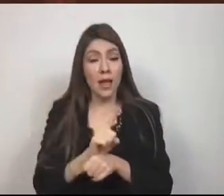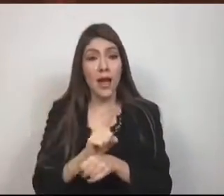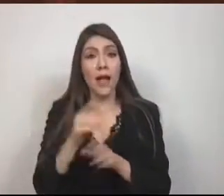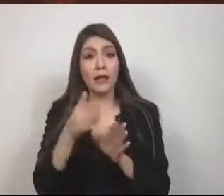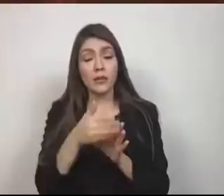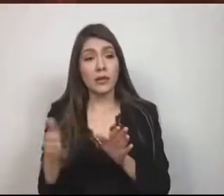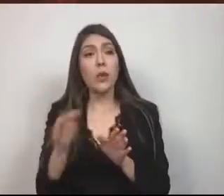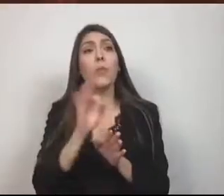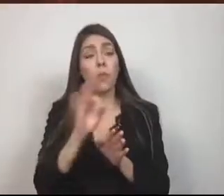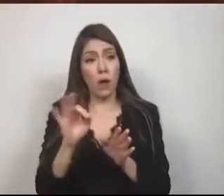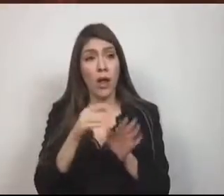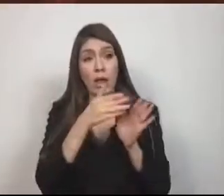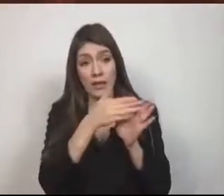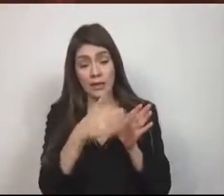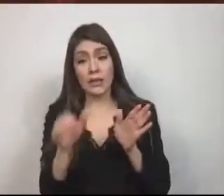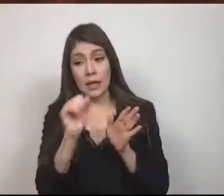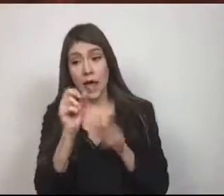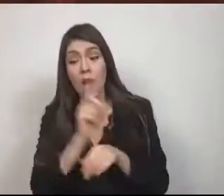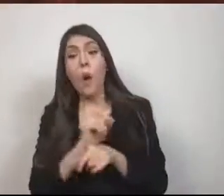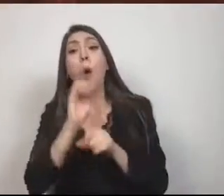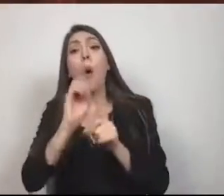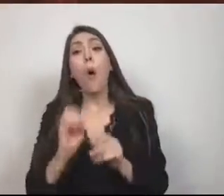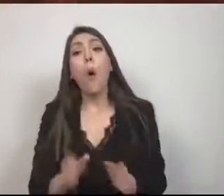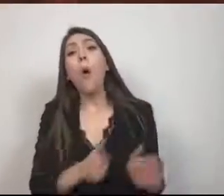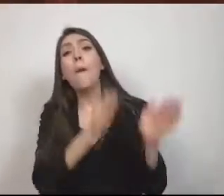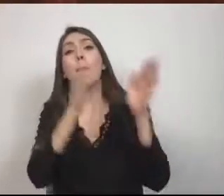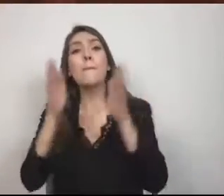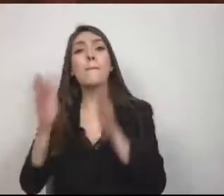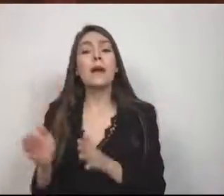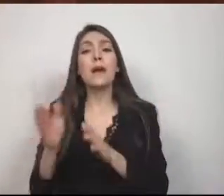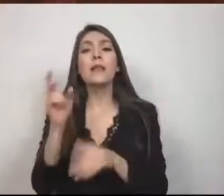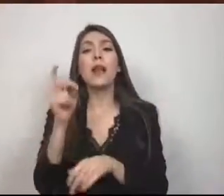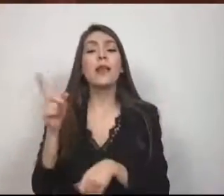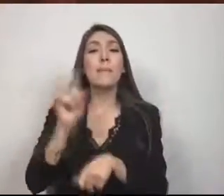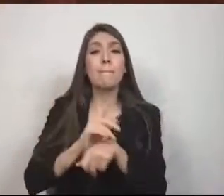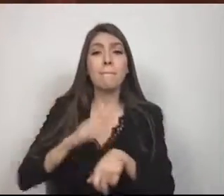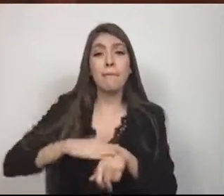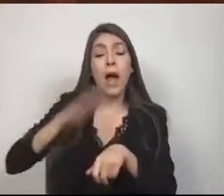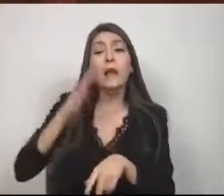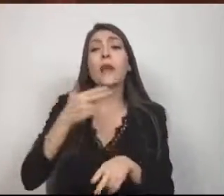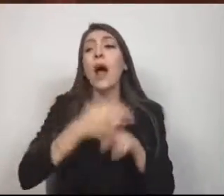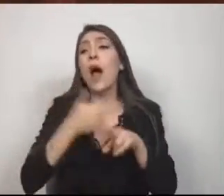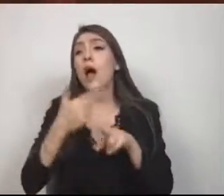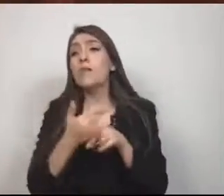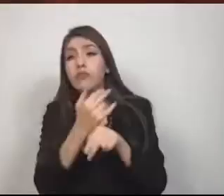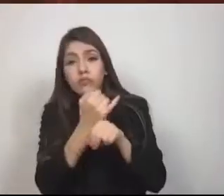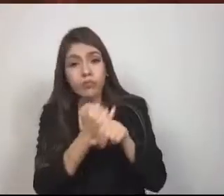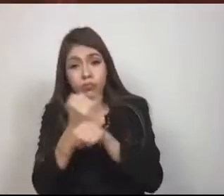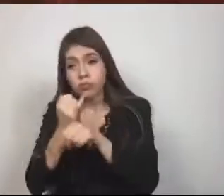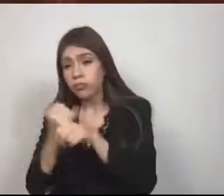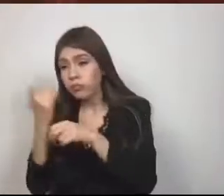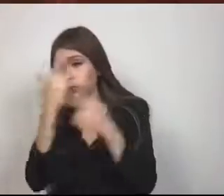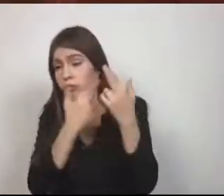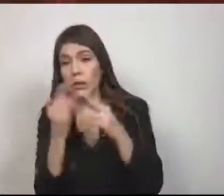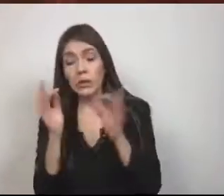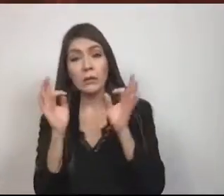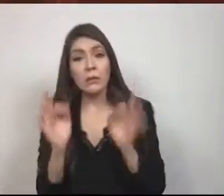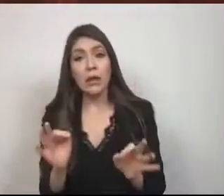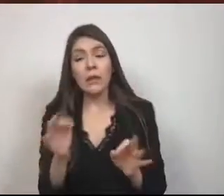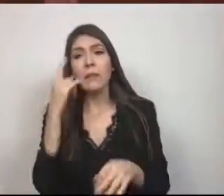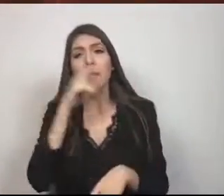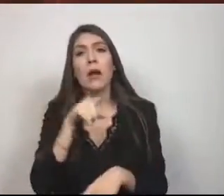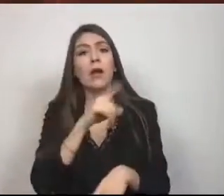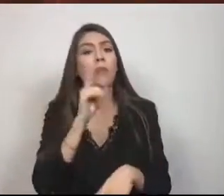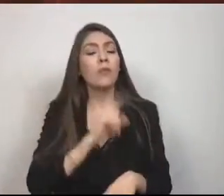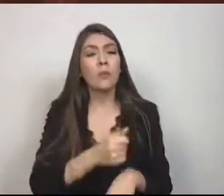tiempo que dure la investigación, o prolongarse hasta que cese la situación de riesgo para la víctima.